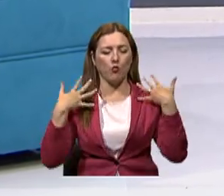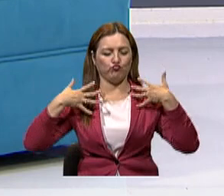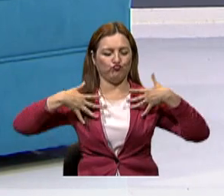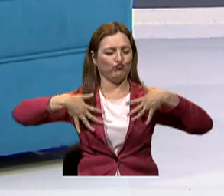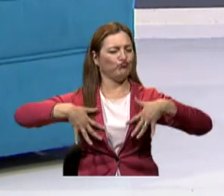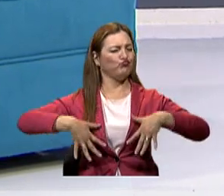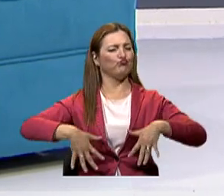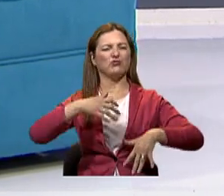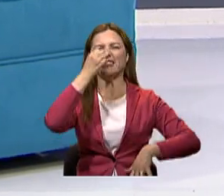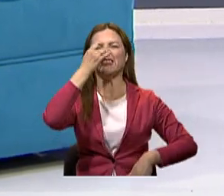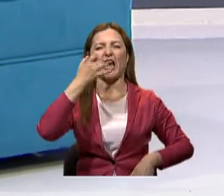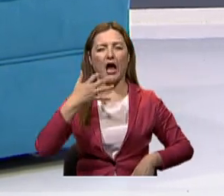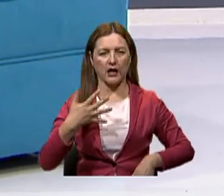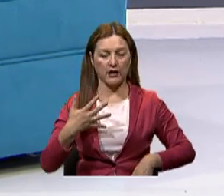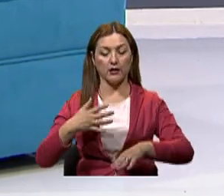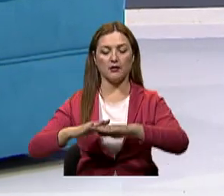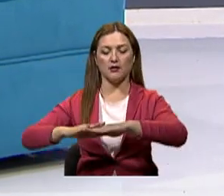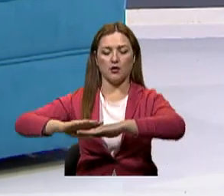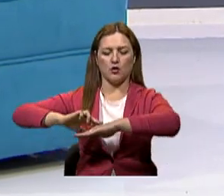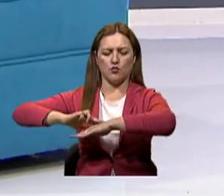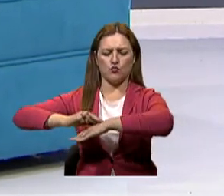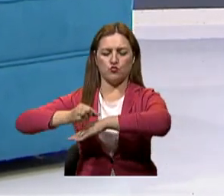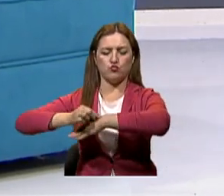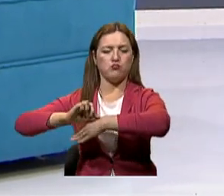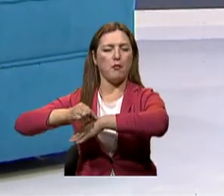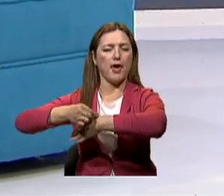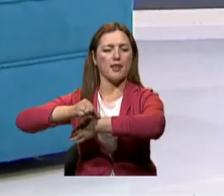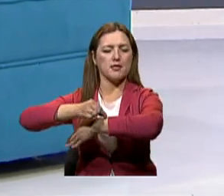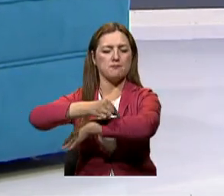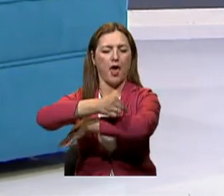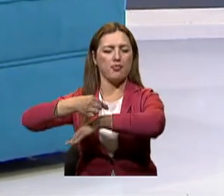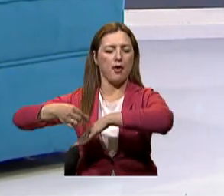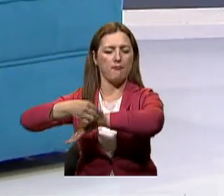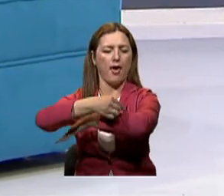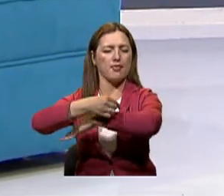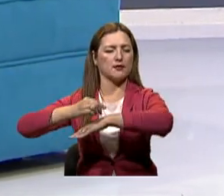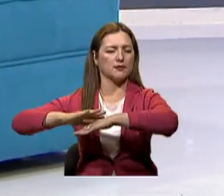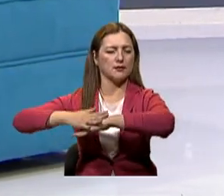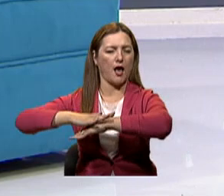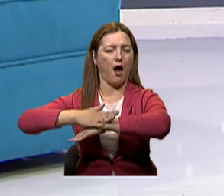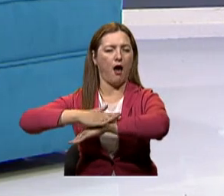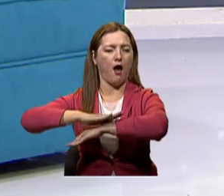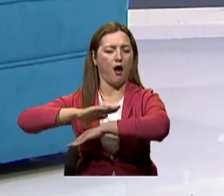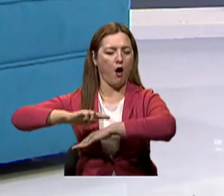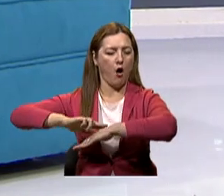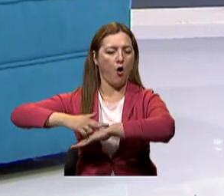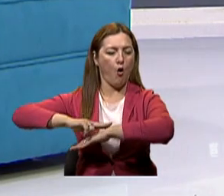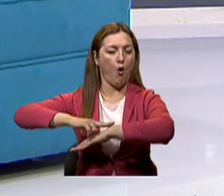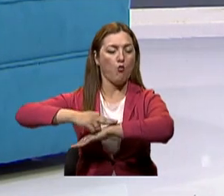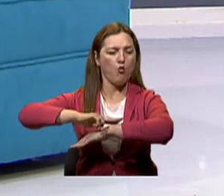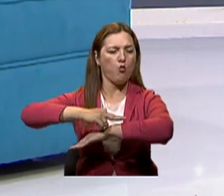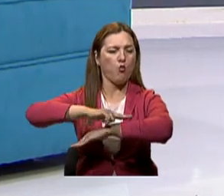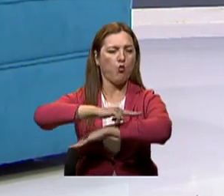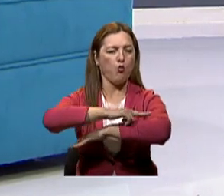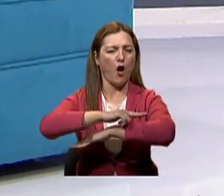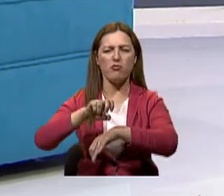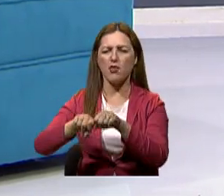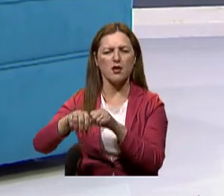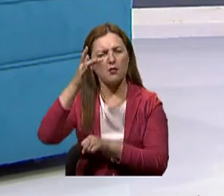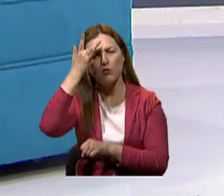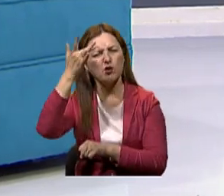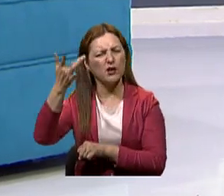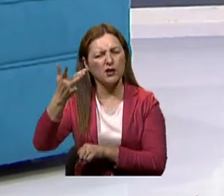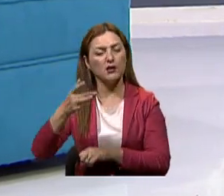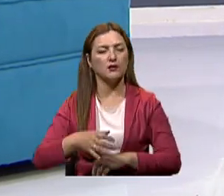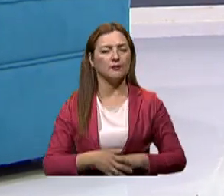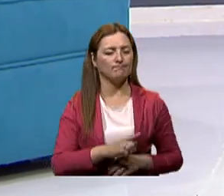nivel de los pies? ¿Y por qué se daña la circulación en estos pacientes con diabetes? Bueno, la diabetes o la glucosa alta lo que hace es dañar